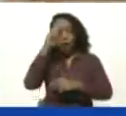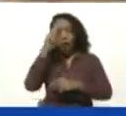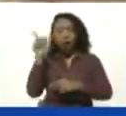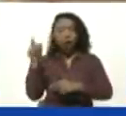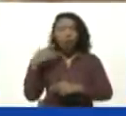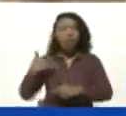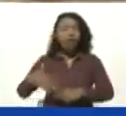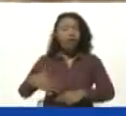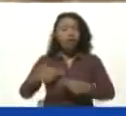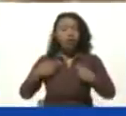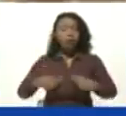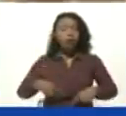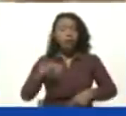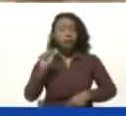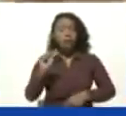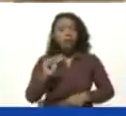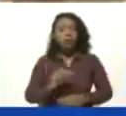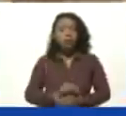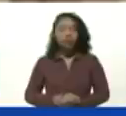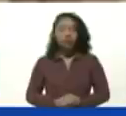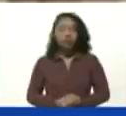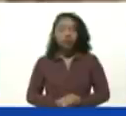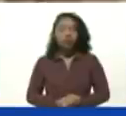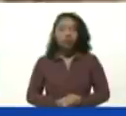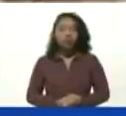derecho humano mínimo.